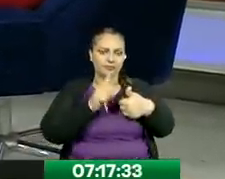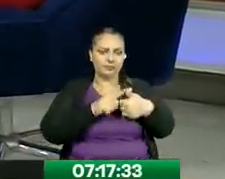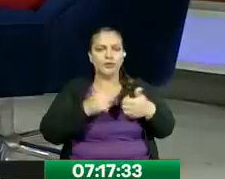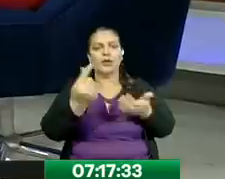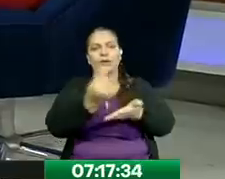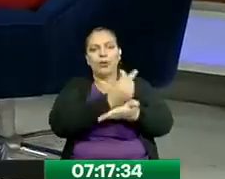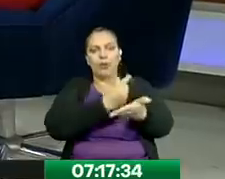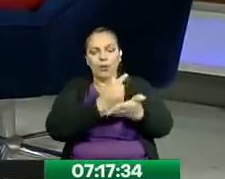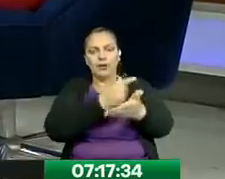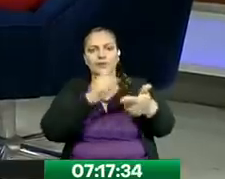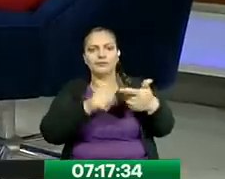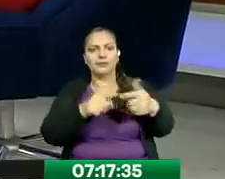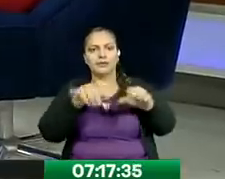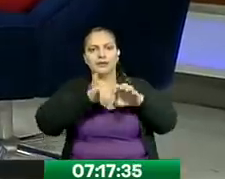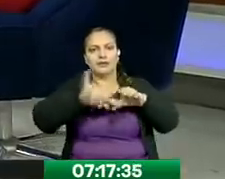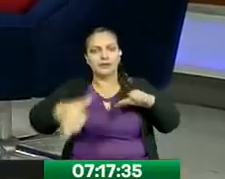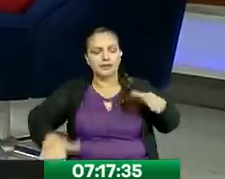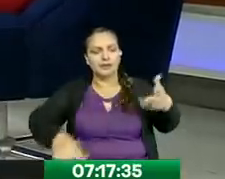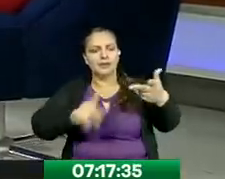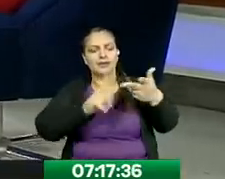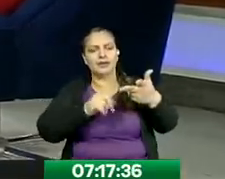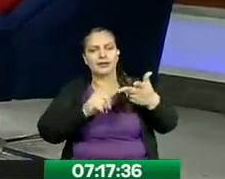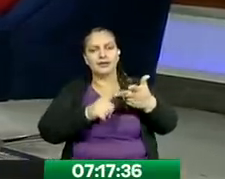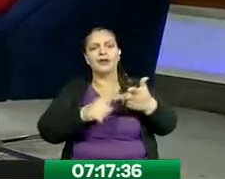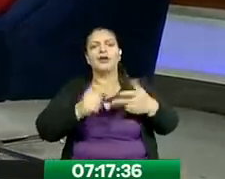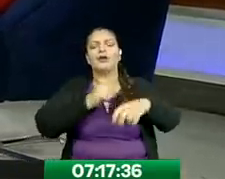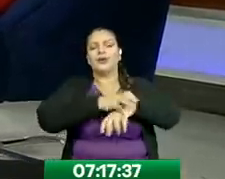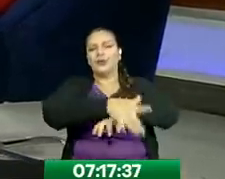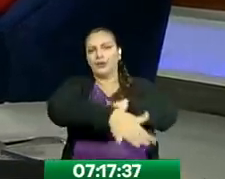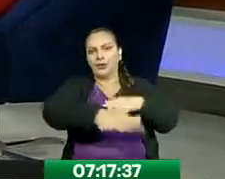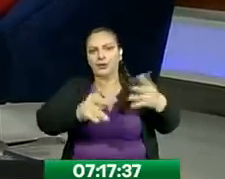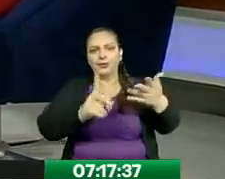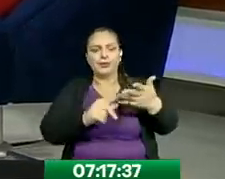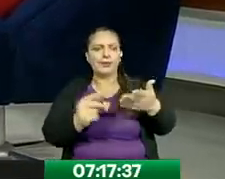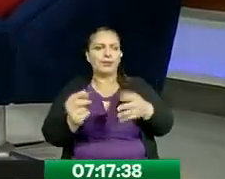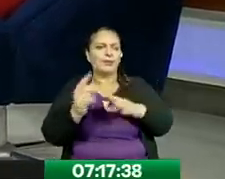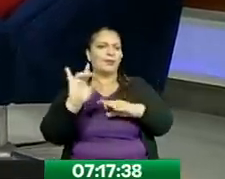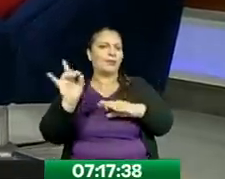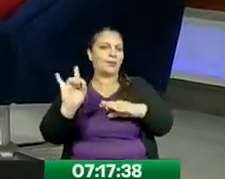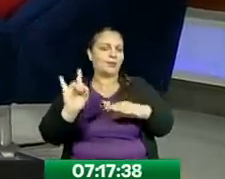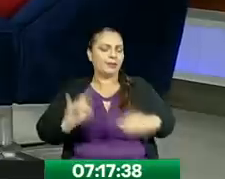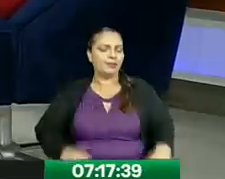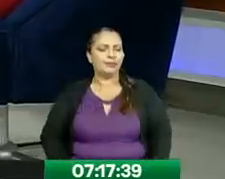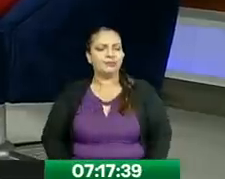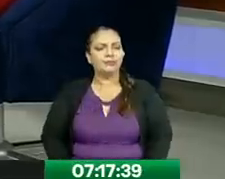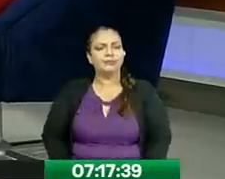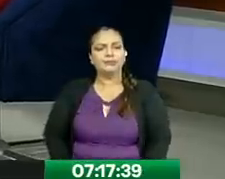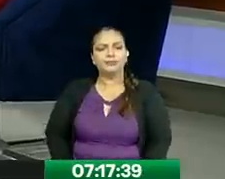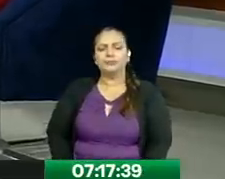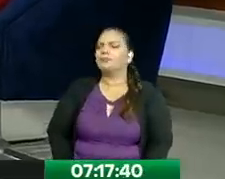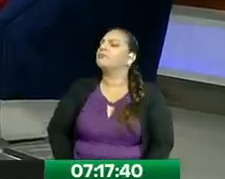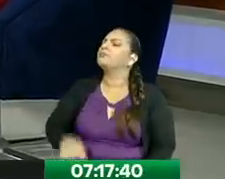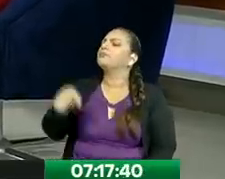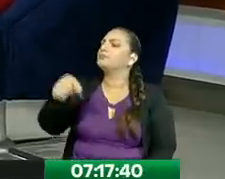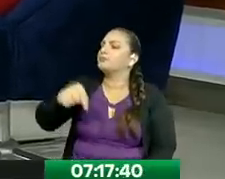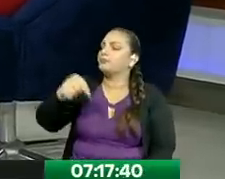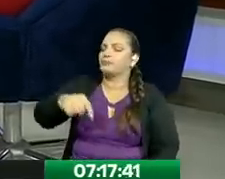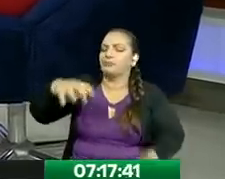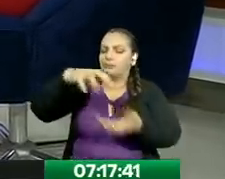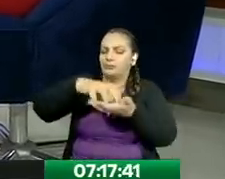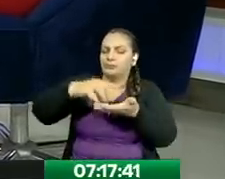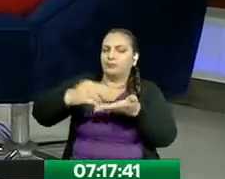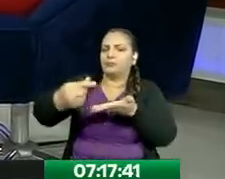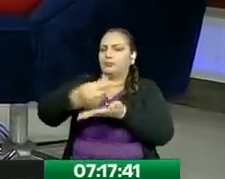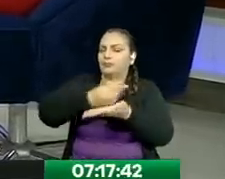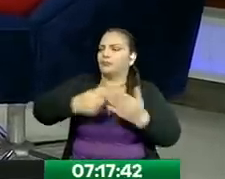guayas los atractivos turísticos de guayas qué es lo que ha preparado guayas o como sea para recibir a la gente que viene de todas partes del país